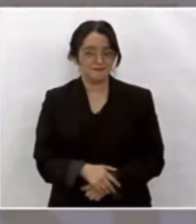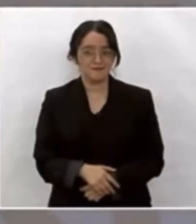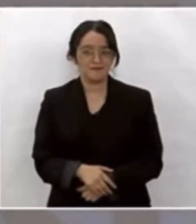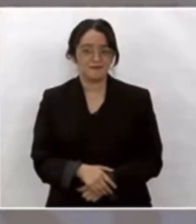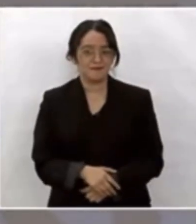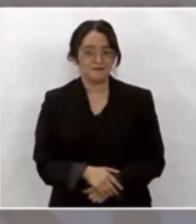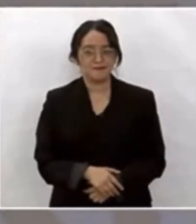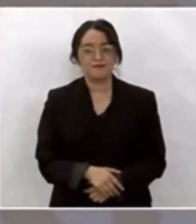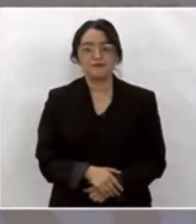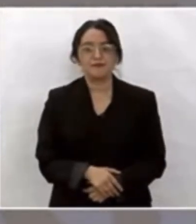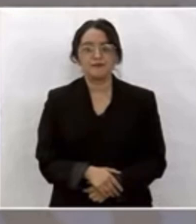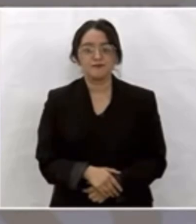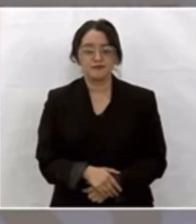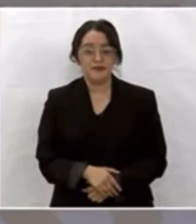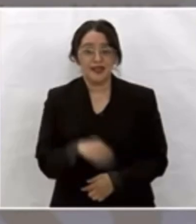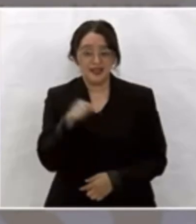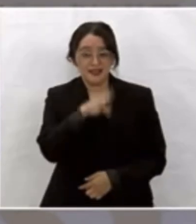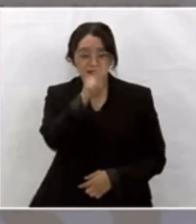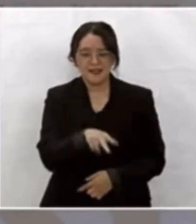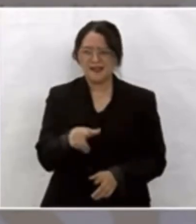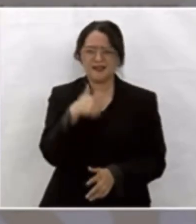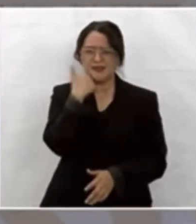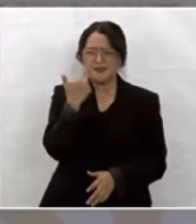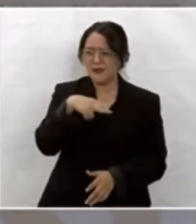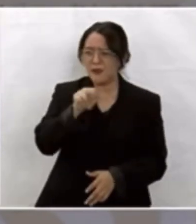las profundas diferencias con Huerta,